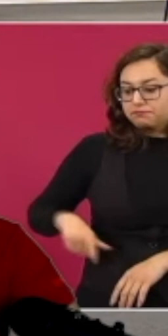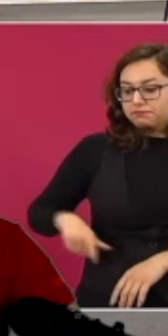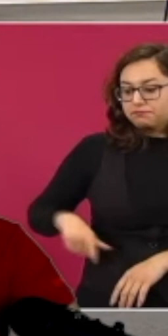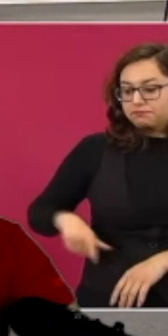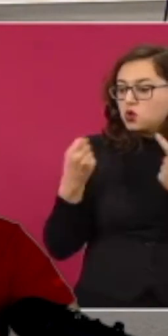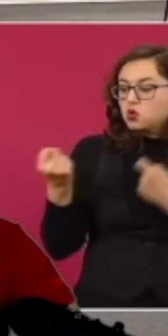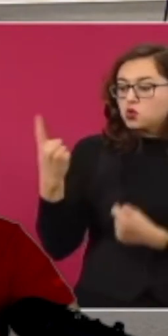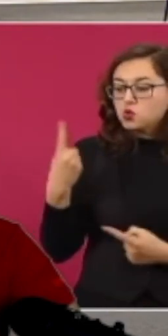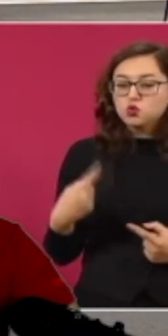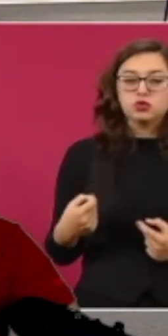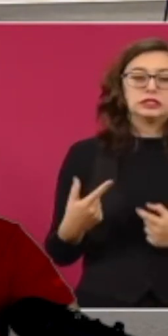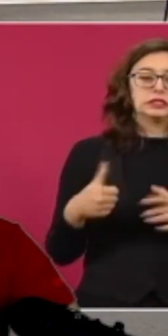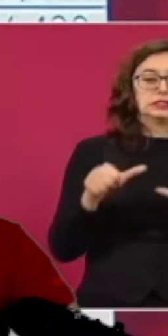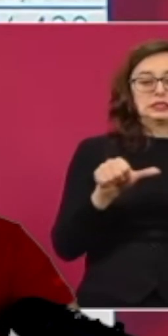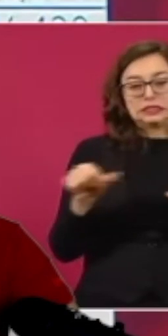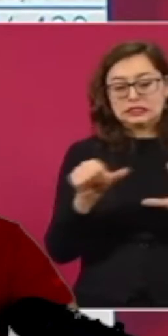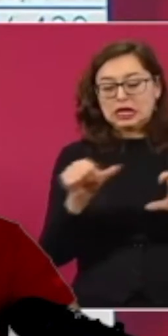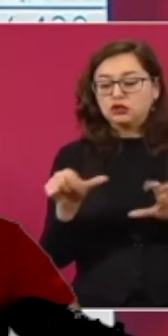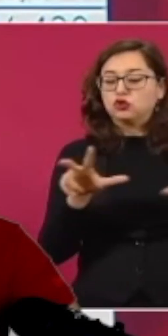600,000, 800,000 pesos mensuales, imagínense.